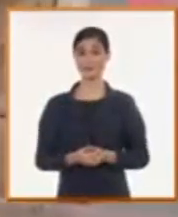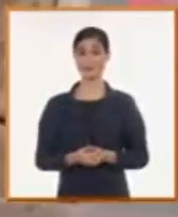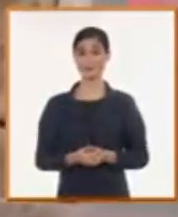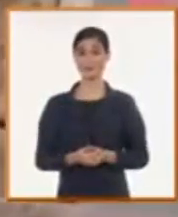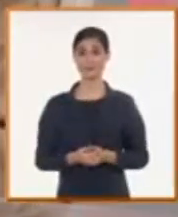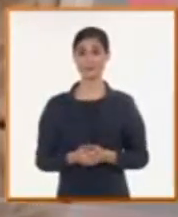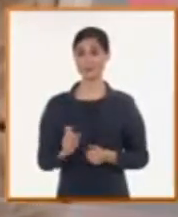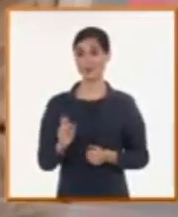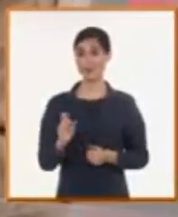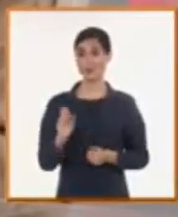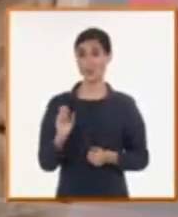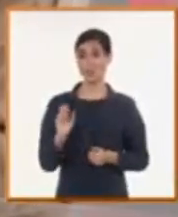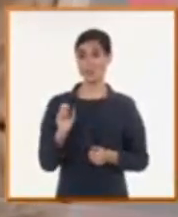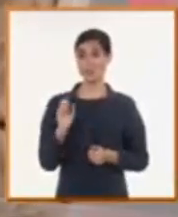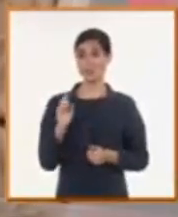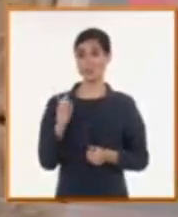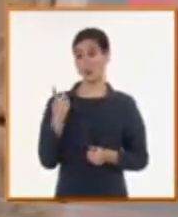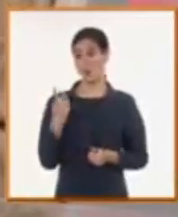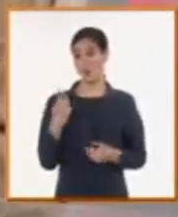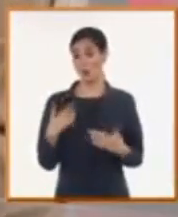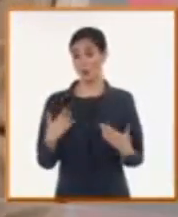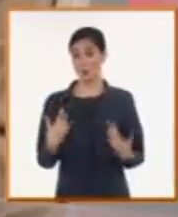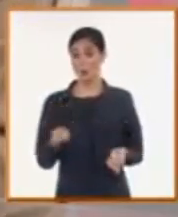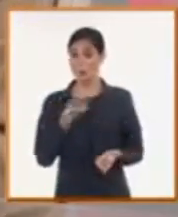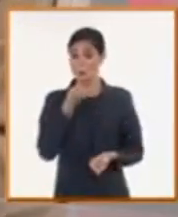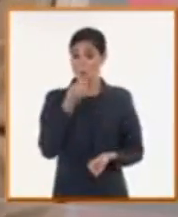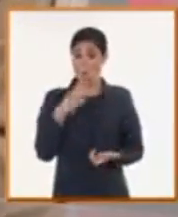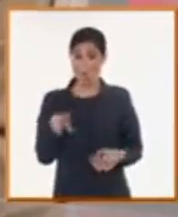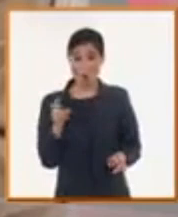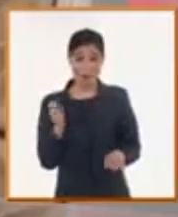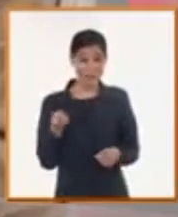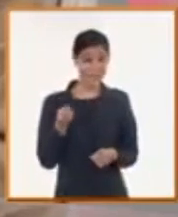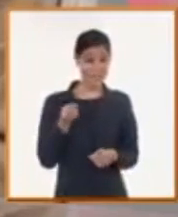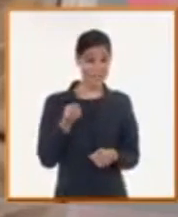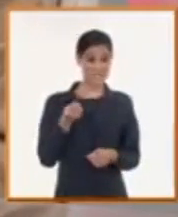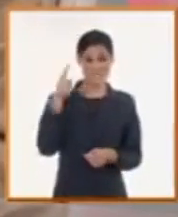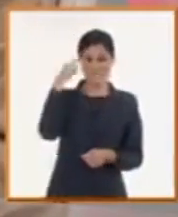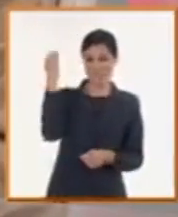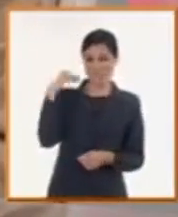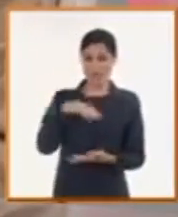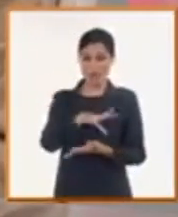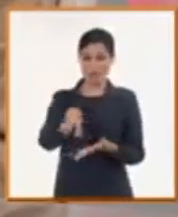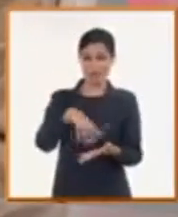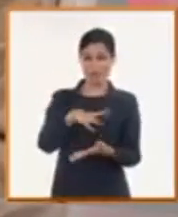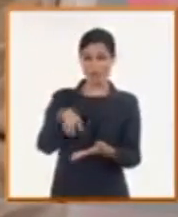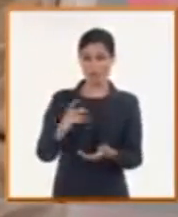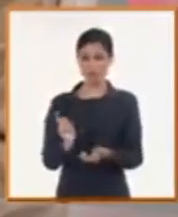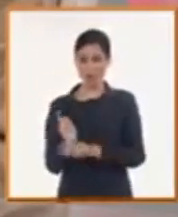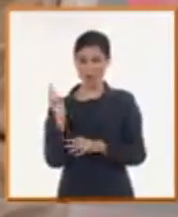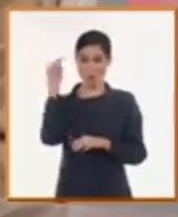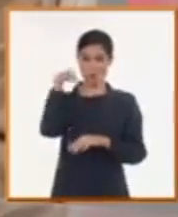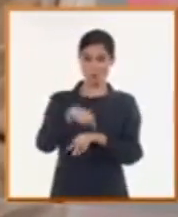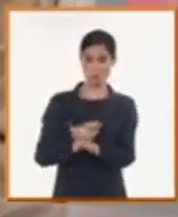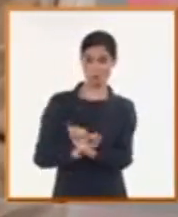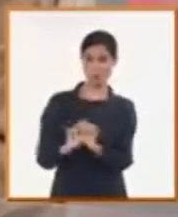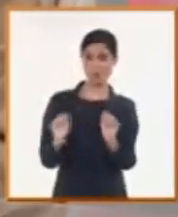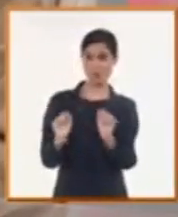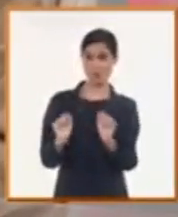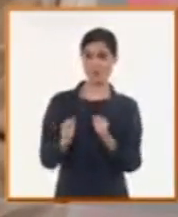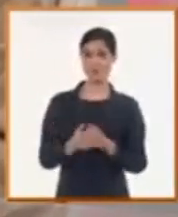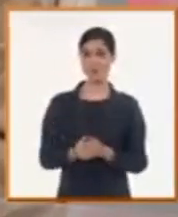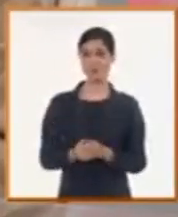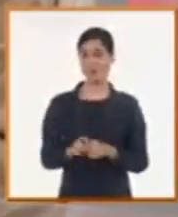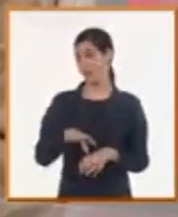localizar cualquier tipo de armamento. Estoy hablando de cohetes ya operativos de